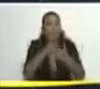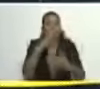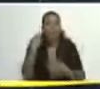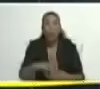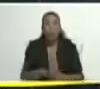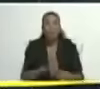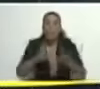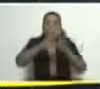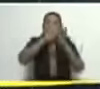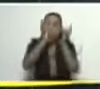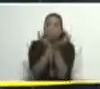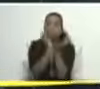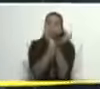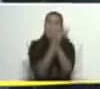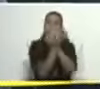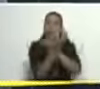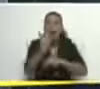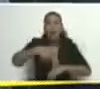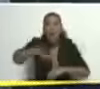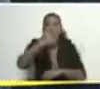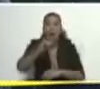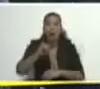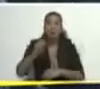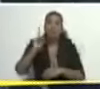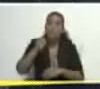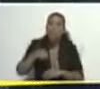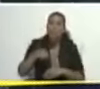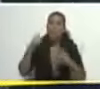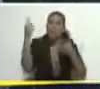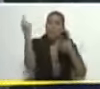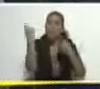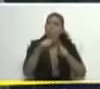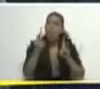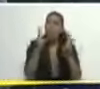la geopolítica mundial, así como también